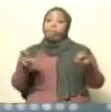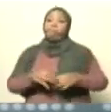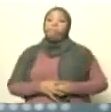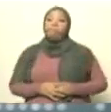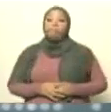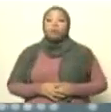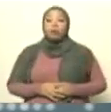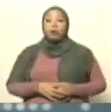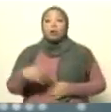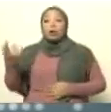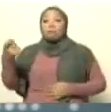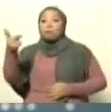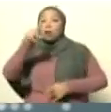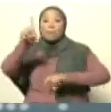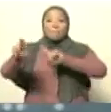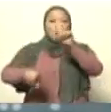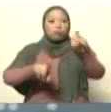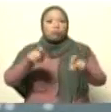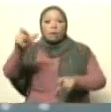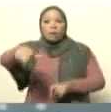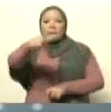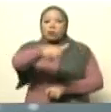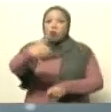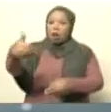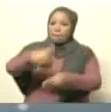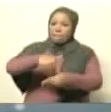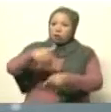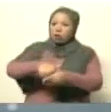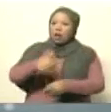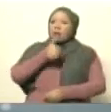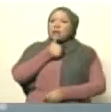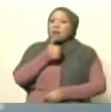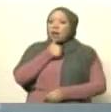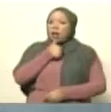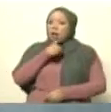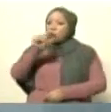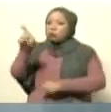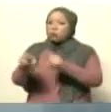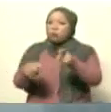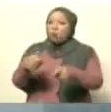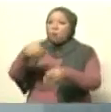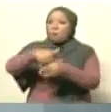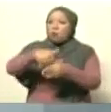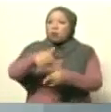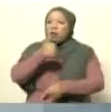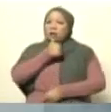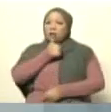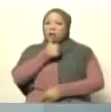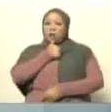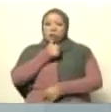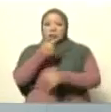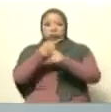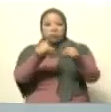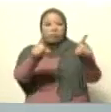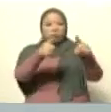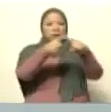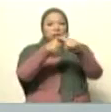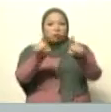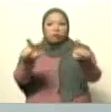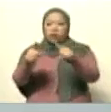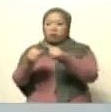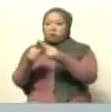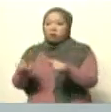vía de los votos, mucho más complicado, muchísimo más complicado De ejecutar. Pero